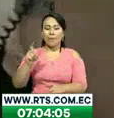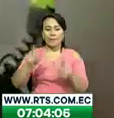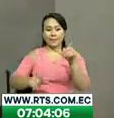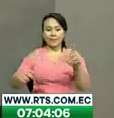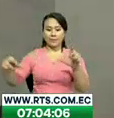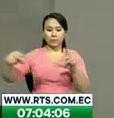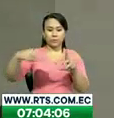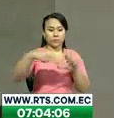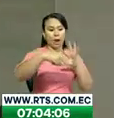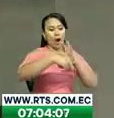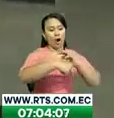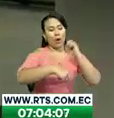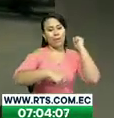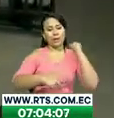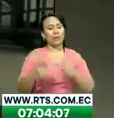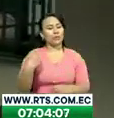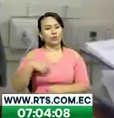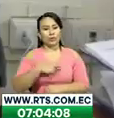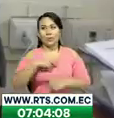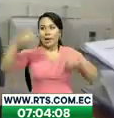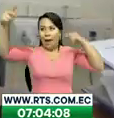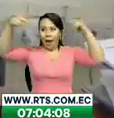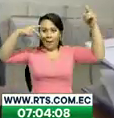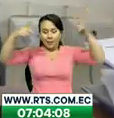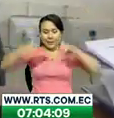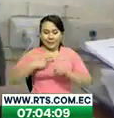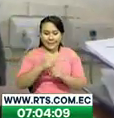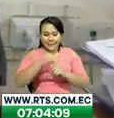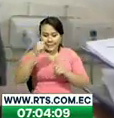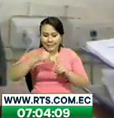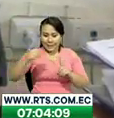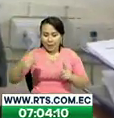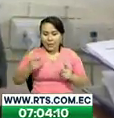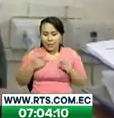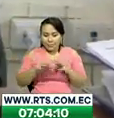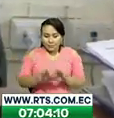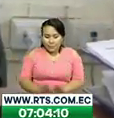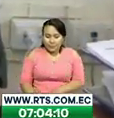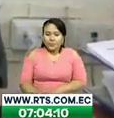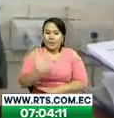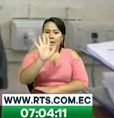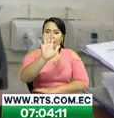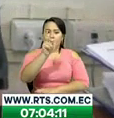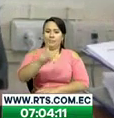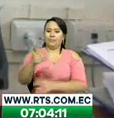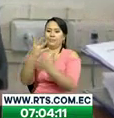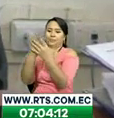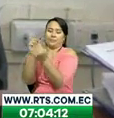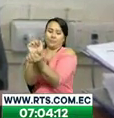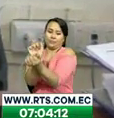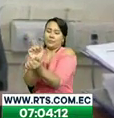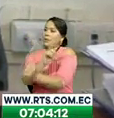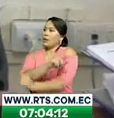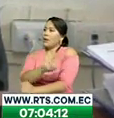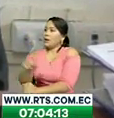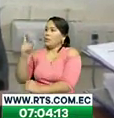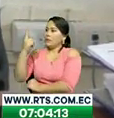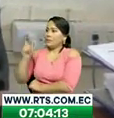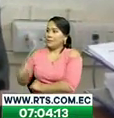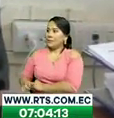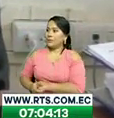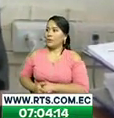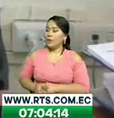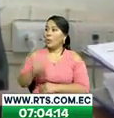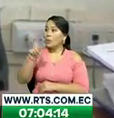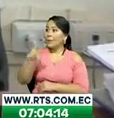en varios sitios de la ciudad. Logrando la captura efectivamente de cinco sujetos, uno de ellos